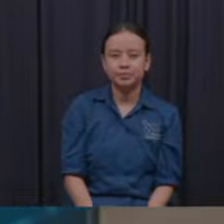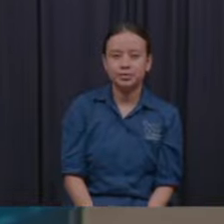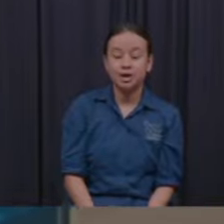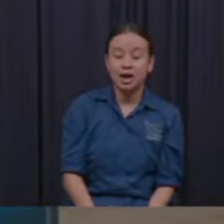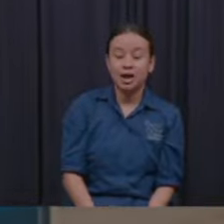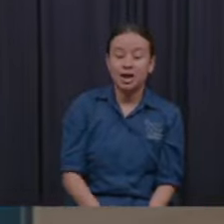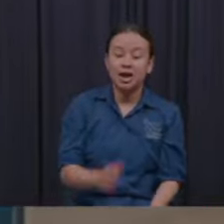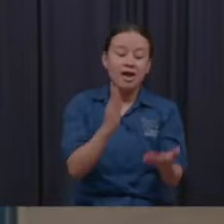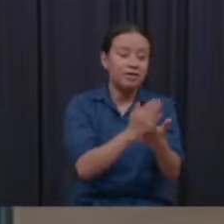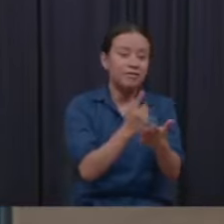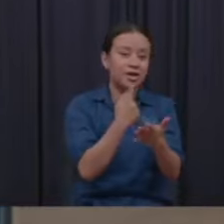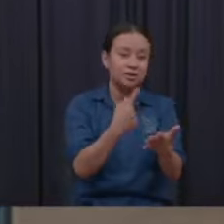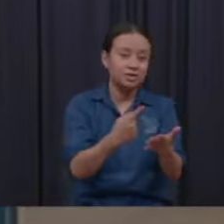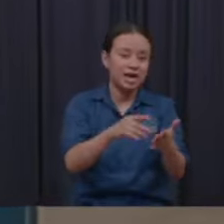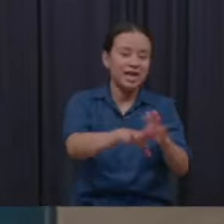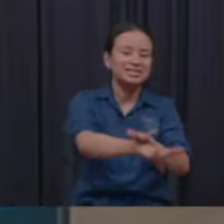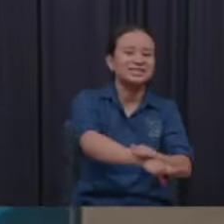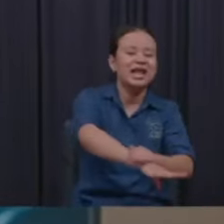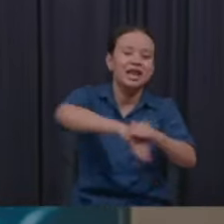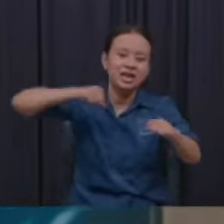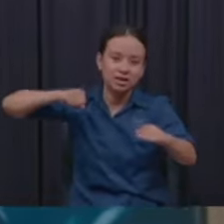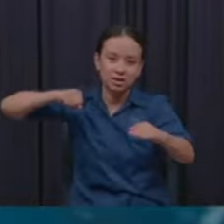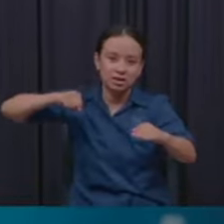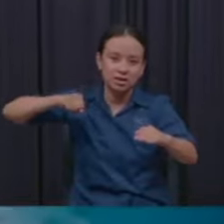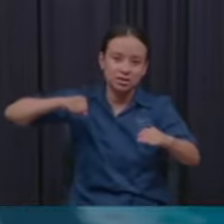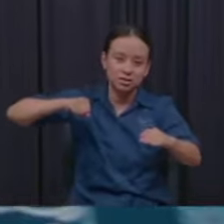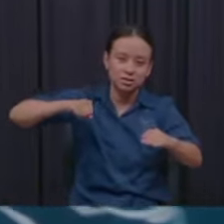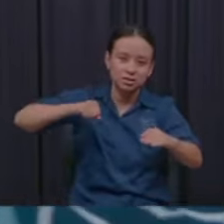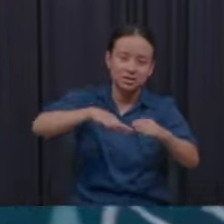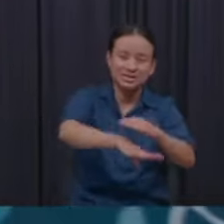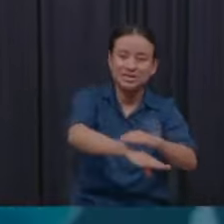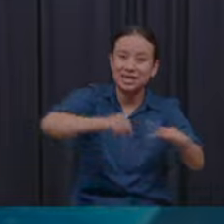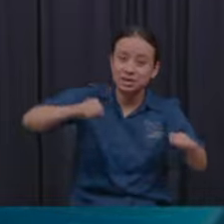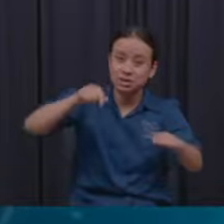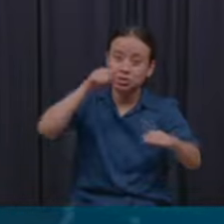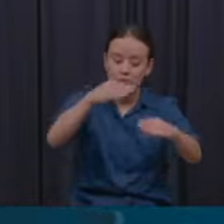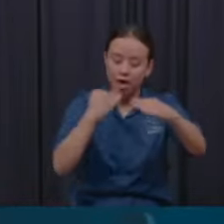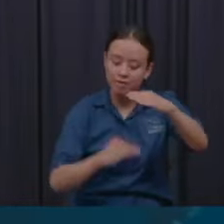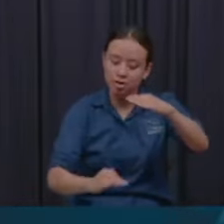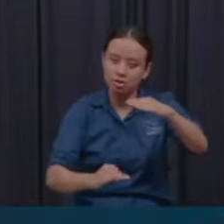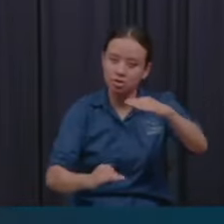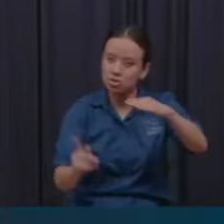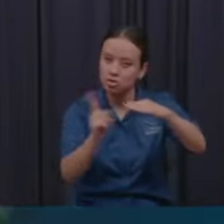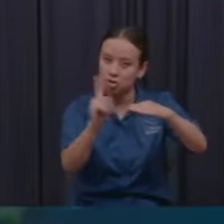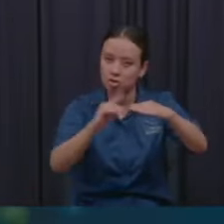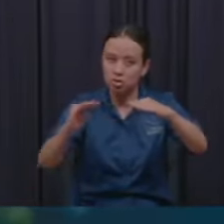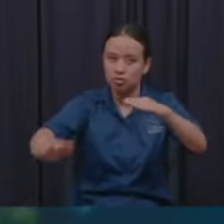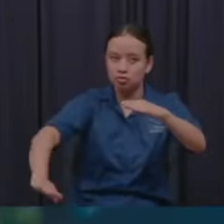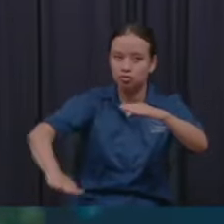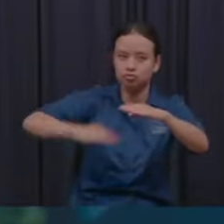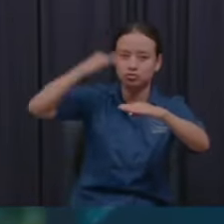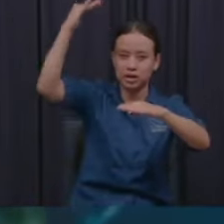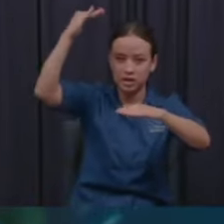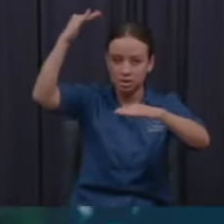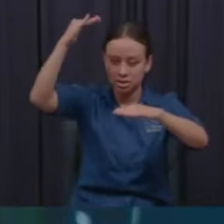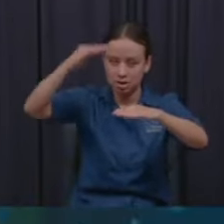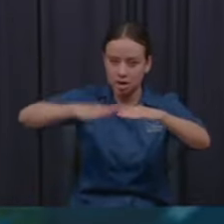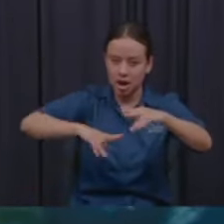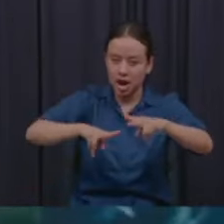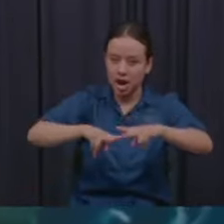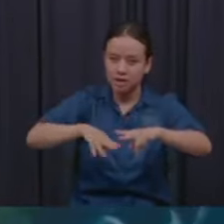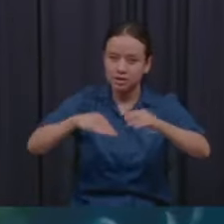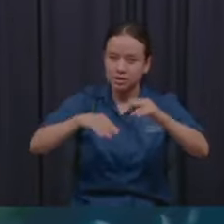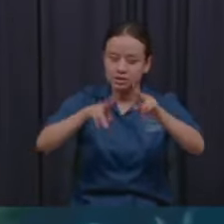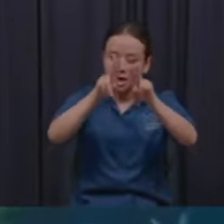escapa al monte. No puede ser de abajo, tienes que irte arriba. Y aunque parezca anticuado, hermano, pero no es